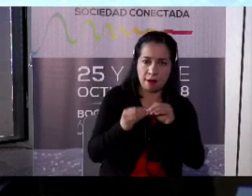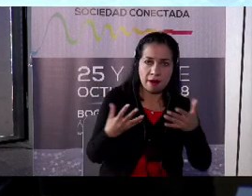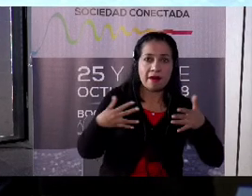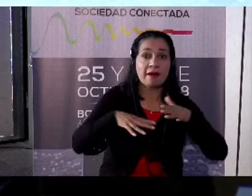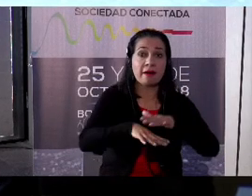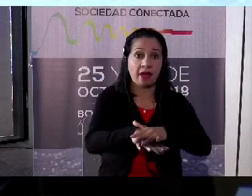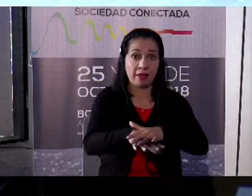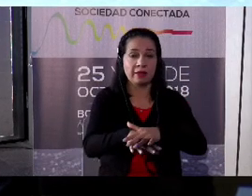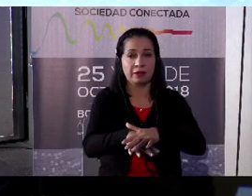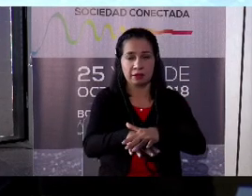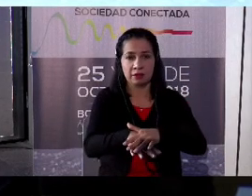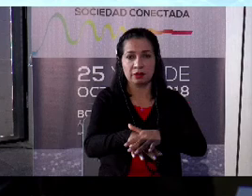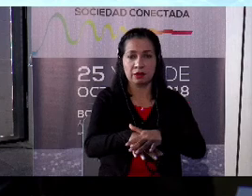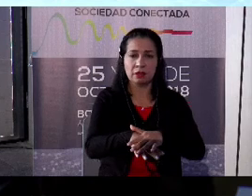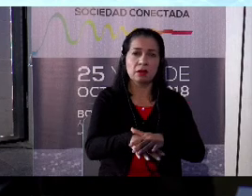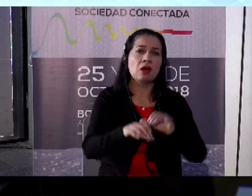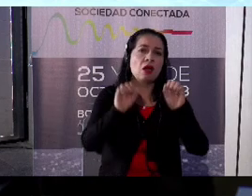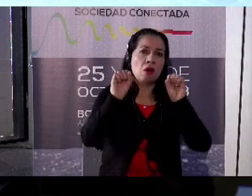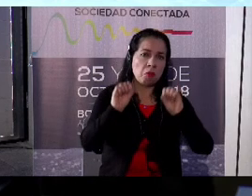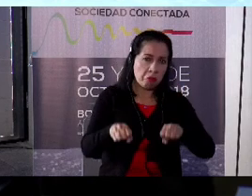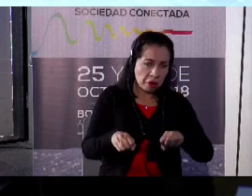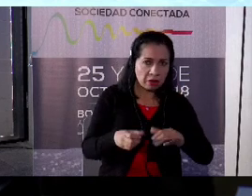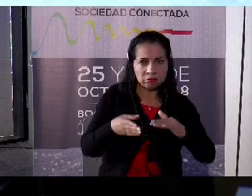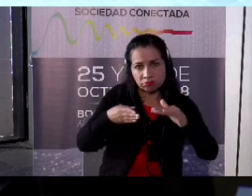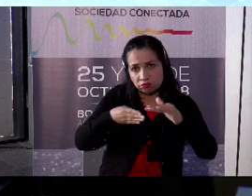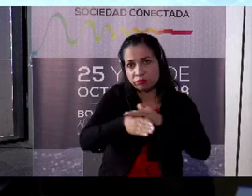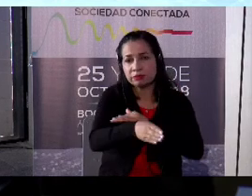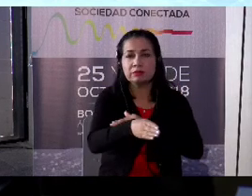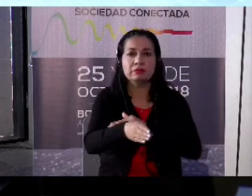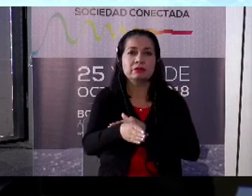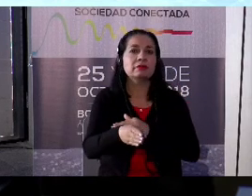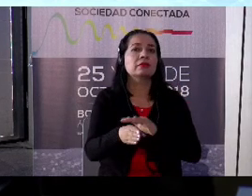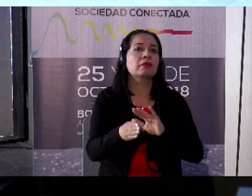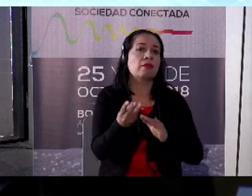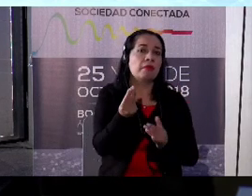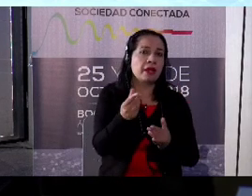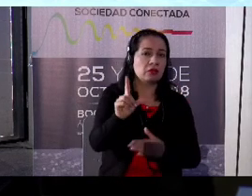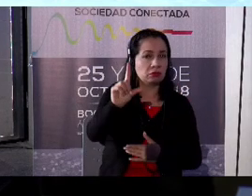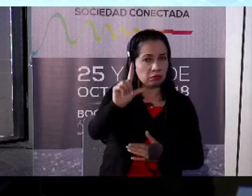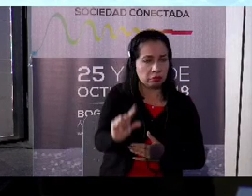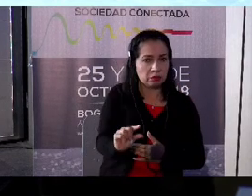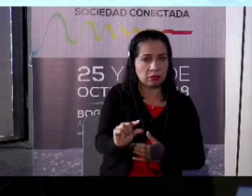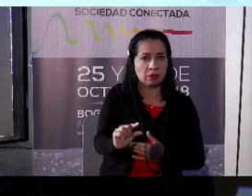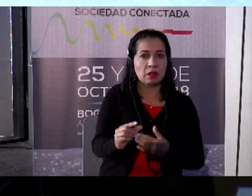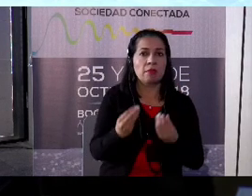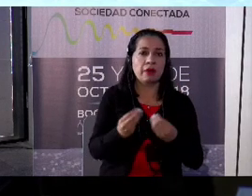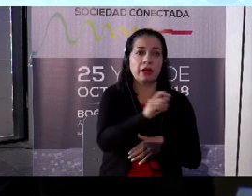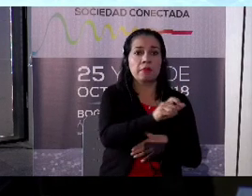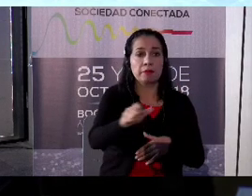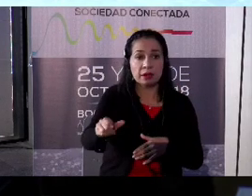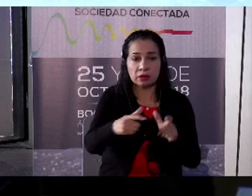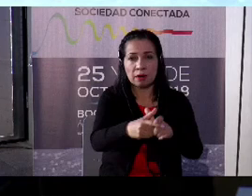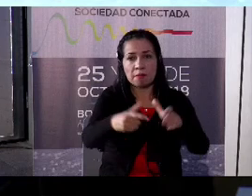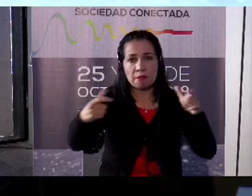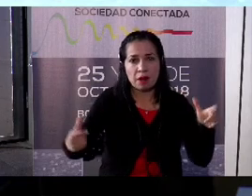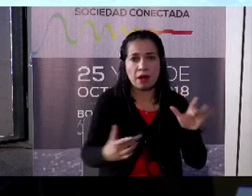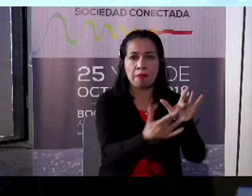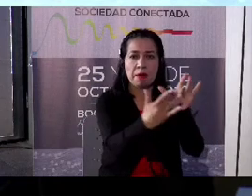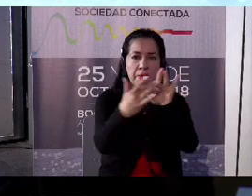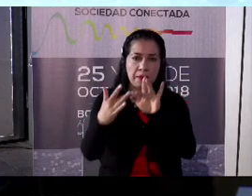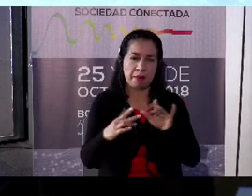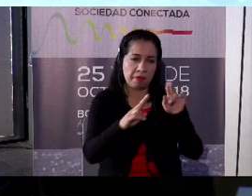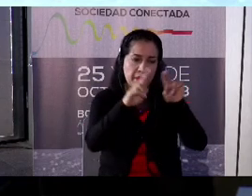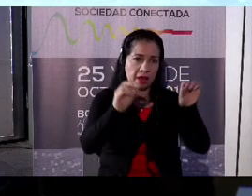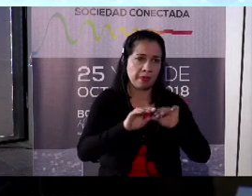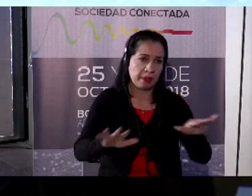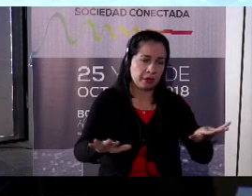redes accesibles y con precios razonables para conectar más de estas personas en los sectores Rurales nos